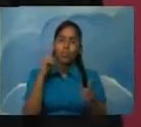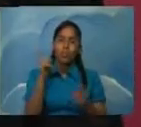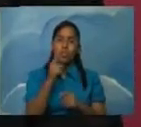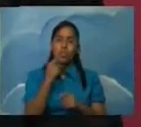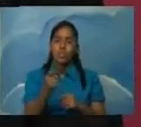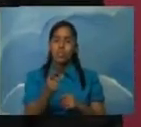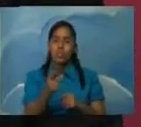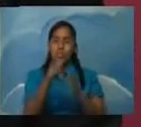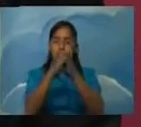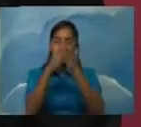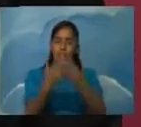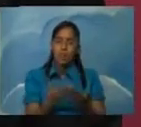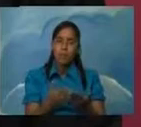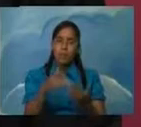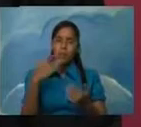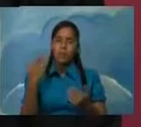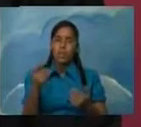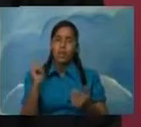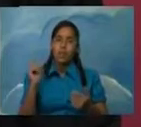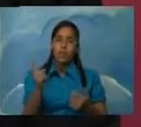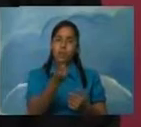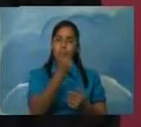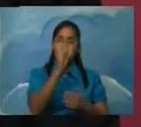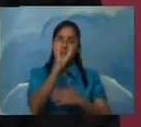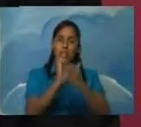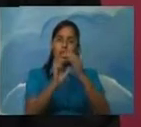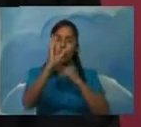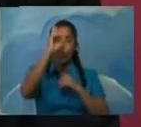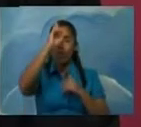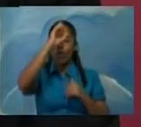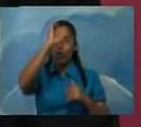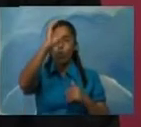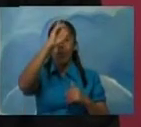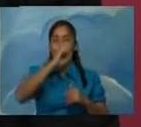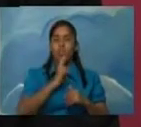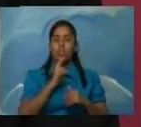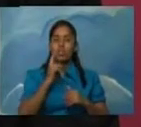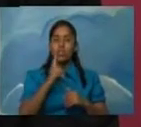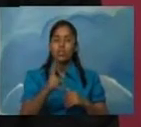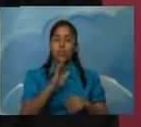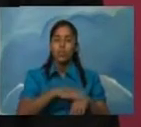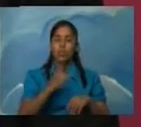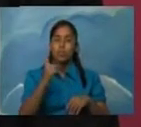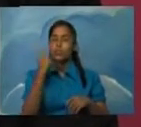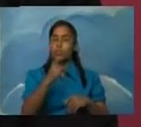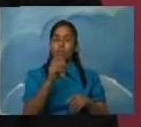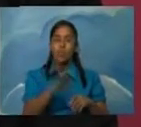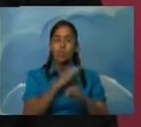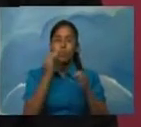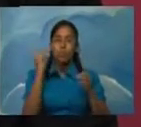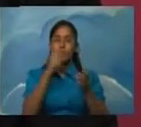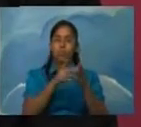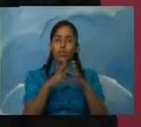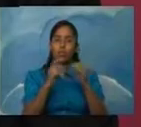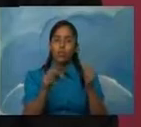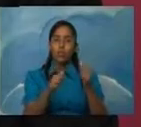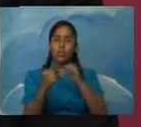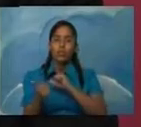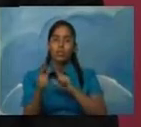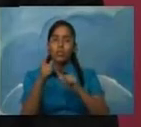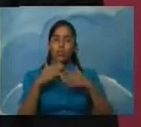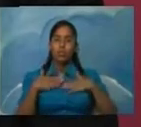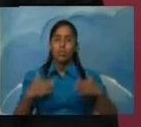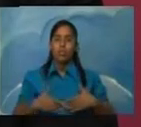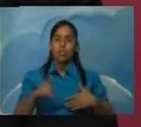la Escritura en 1 Corintios 12, 13, porque por un solo espíritu fuimos todos en un cuerpo,